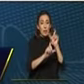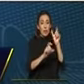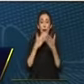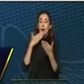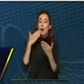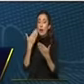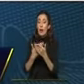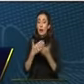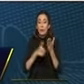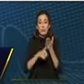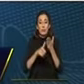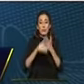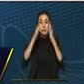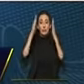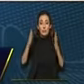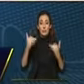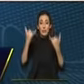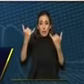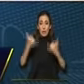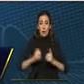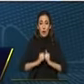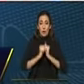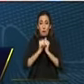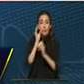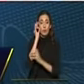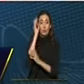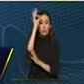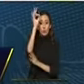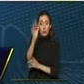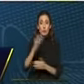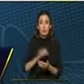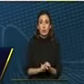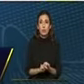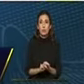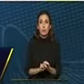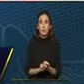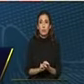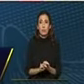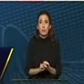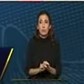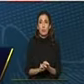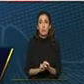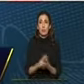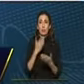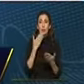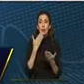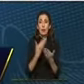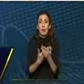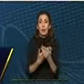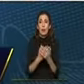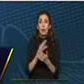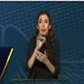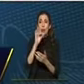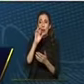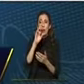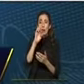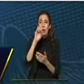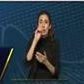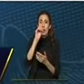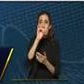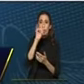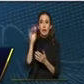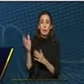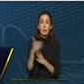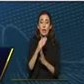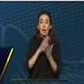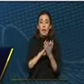ministros, compañeros, en esta cruzada por el futuro. Gracias, Freddy. Gracias, Sofi.